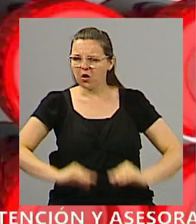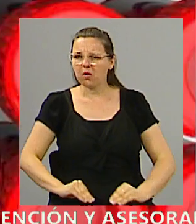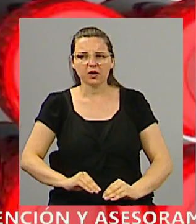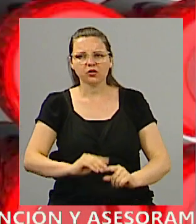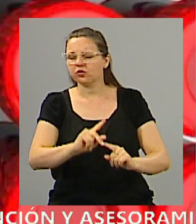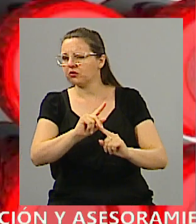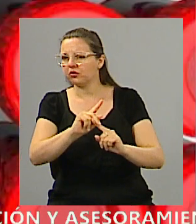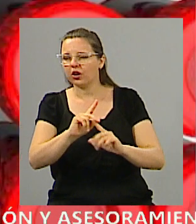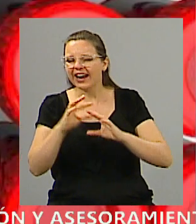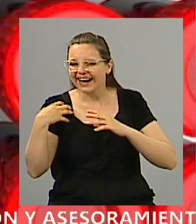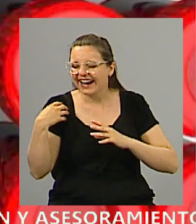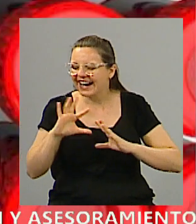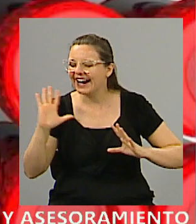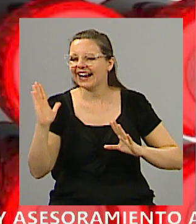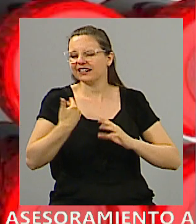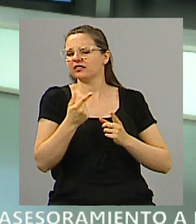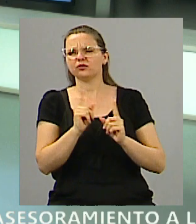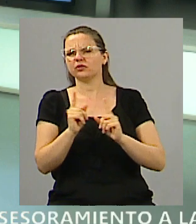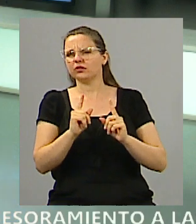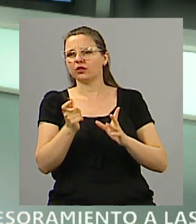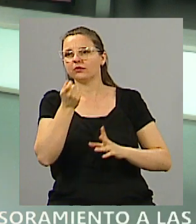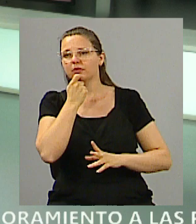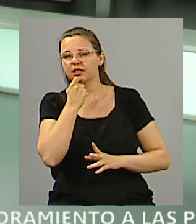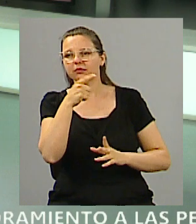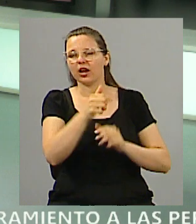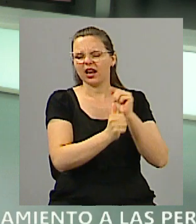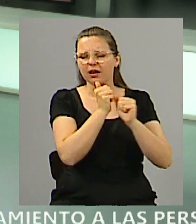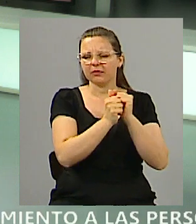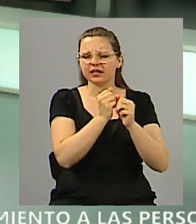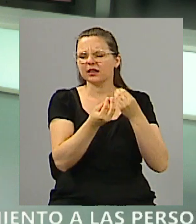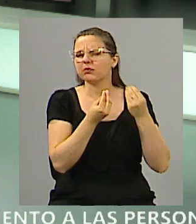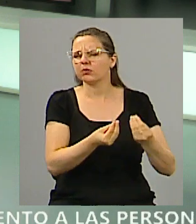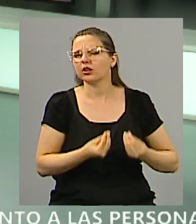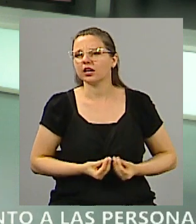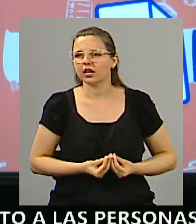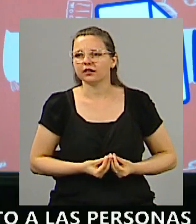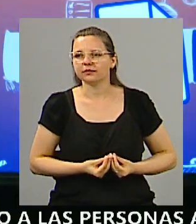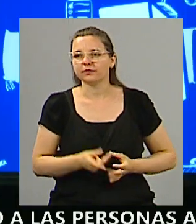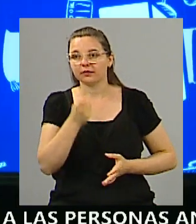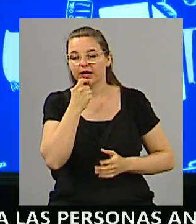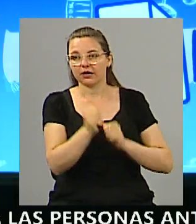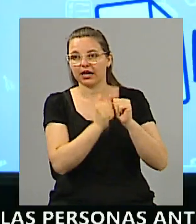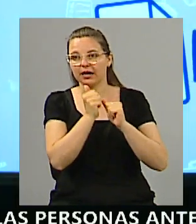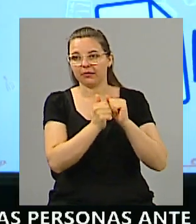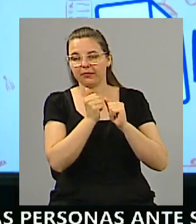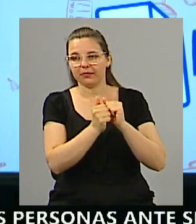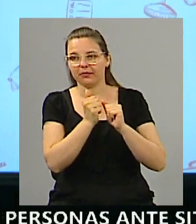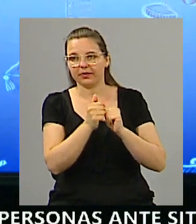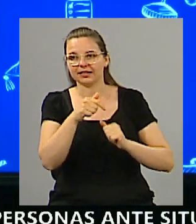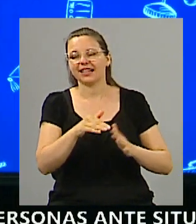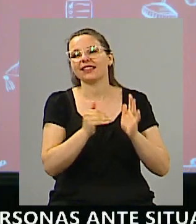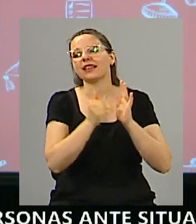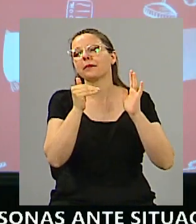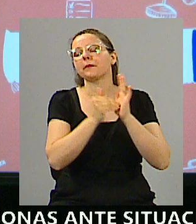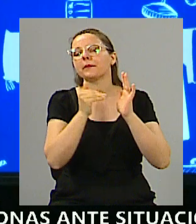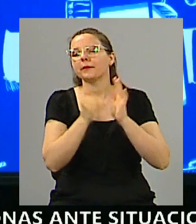HIV. Entonces, como que ¿qué cambia para la empresa? Yo creo que lo que tendría que cambiar es que la empresa, según a qué se va a dedicar la